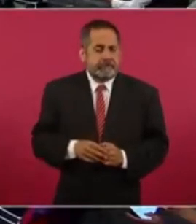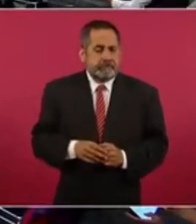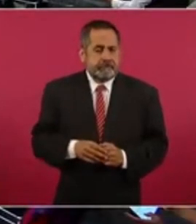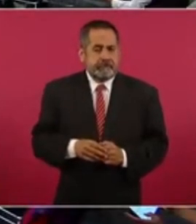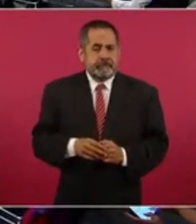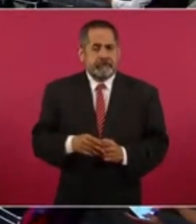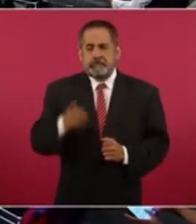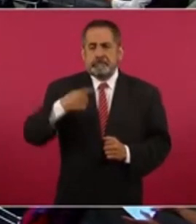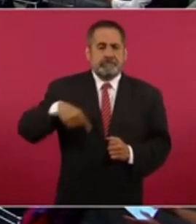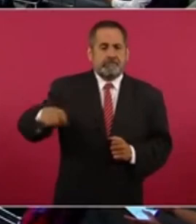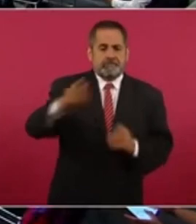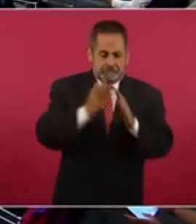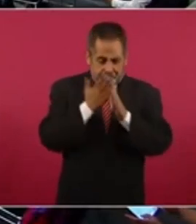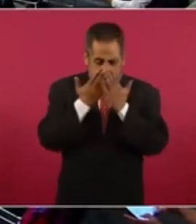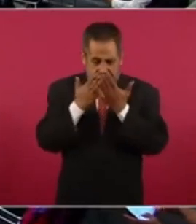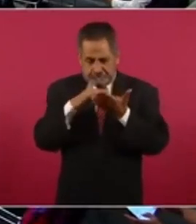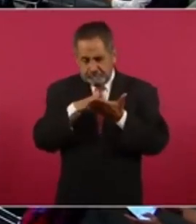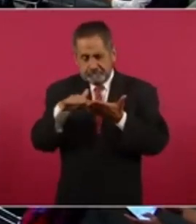no leemos,